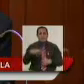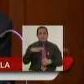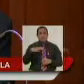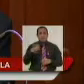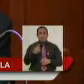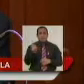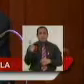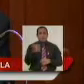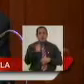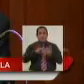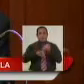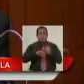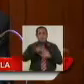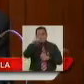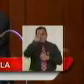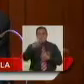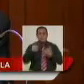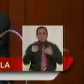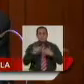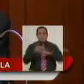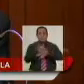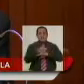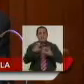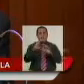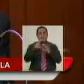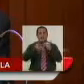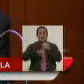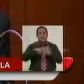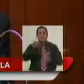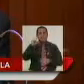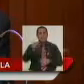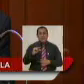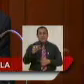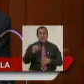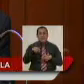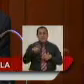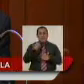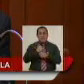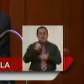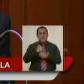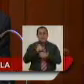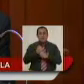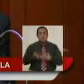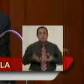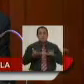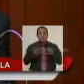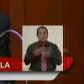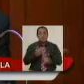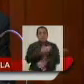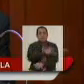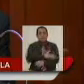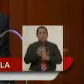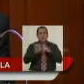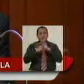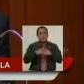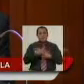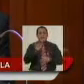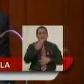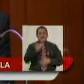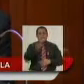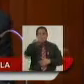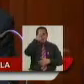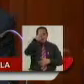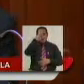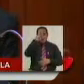del país tendrán acceso al gas natural barato. Esta obra beneficiará inicialmente al Cusco